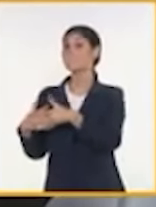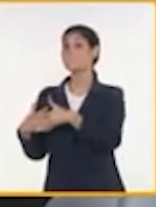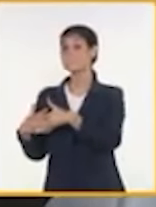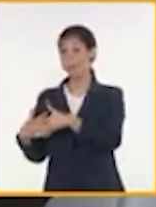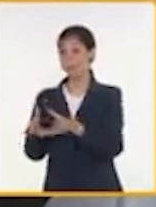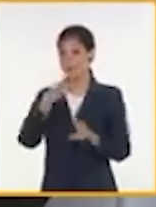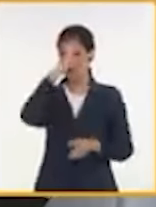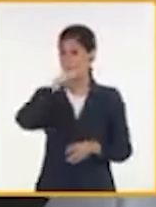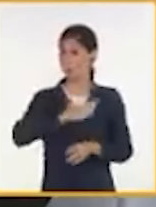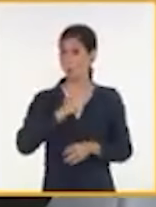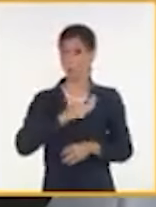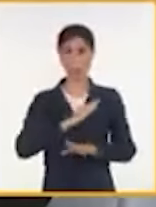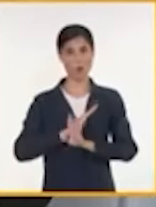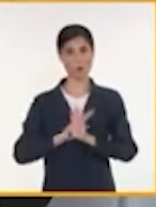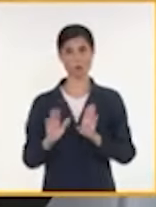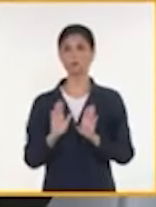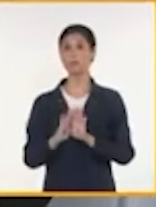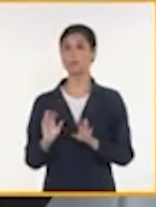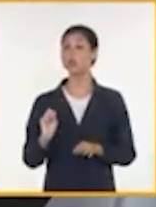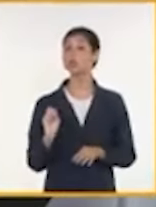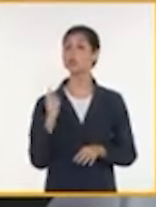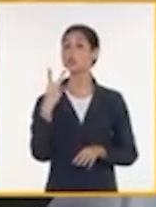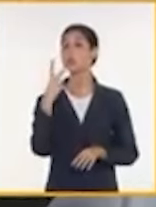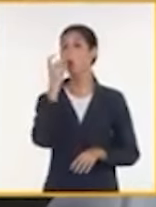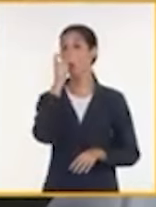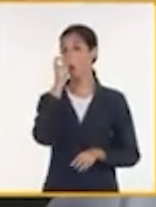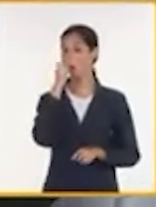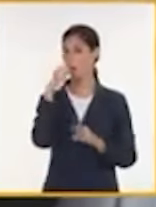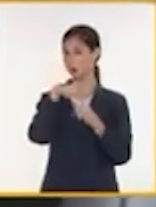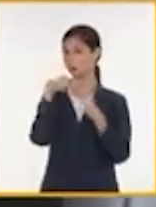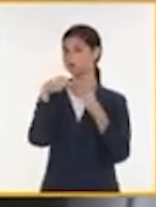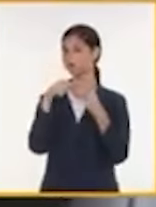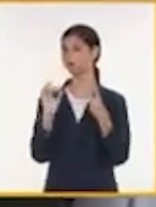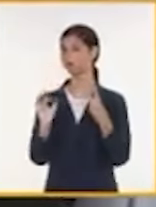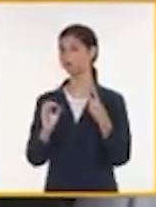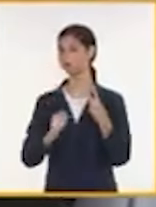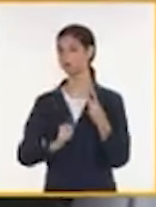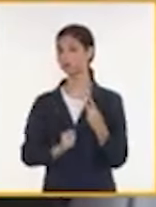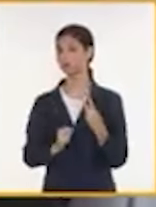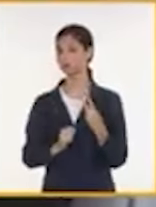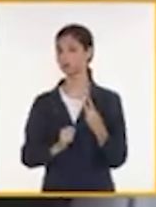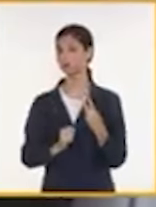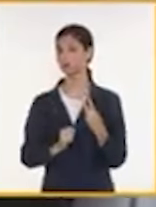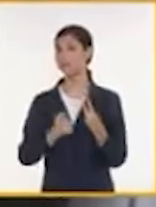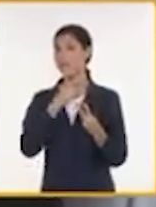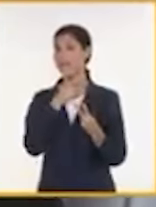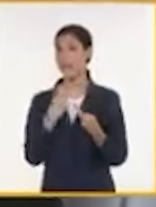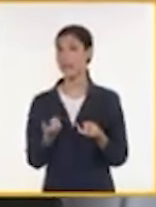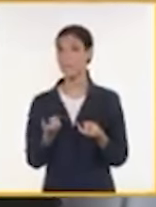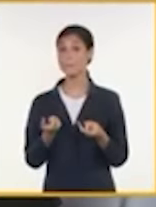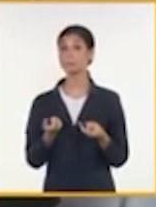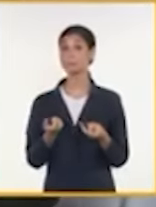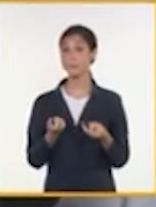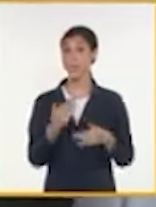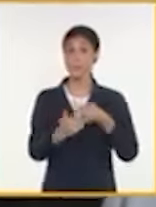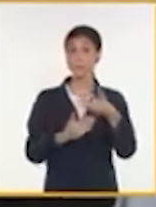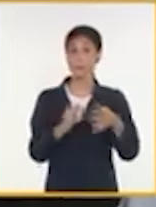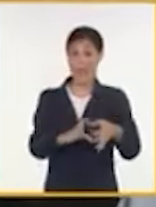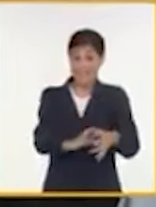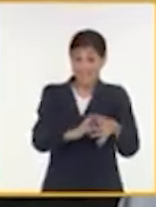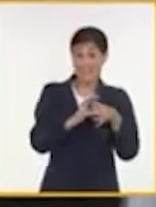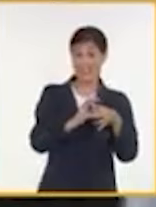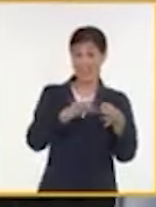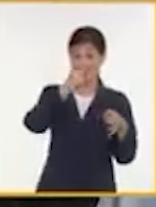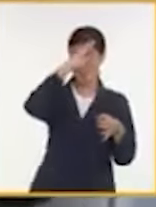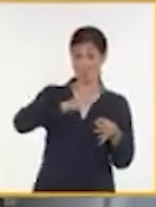Hernández y Luis Mario vela Valdés que tanto tienen hechos graves aquí en Cuba como en los Estados Unidos